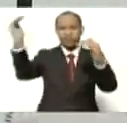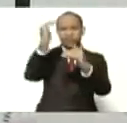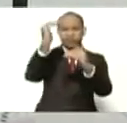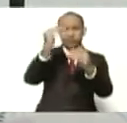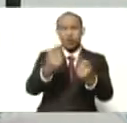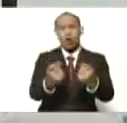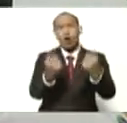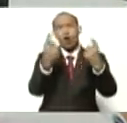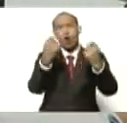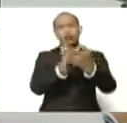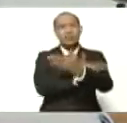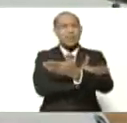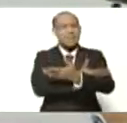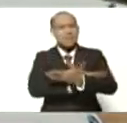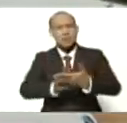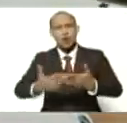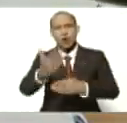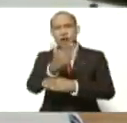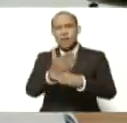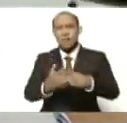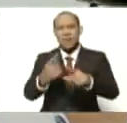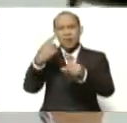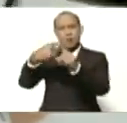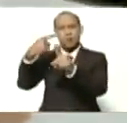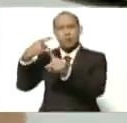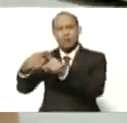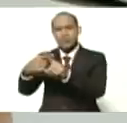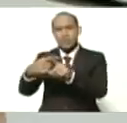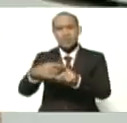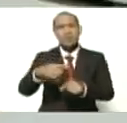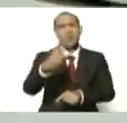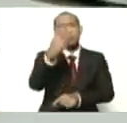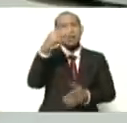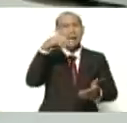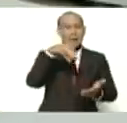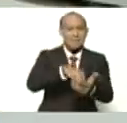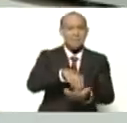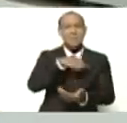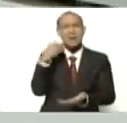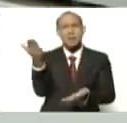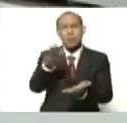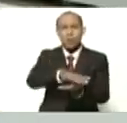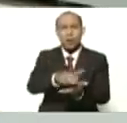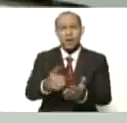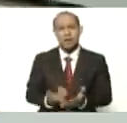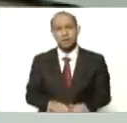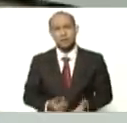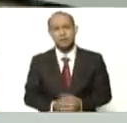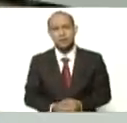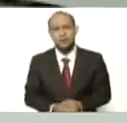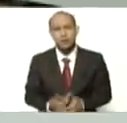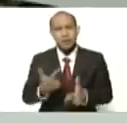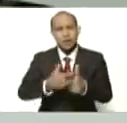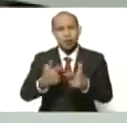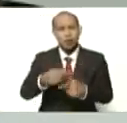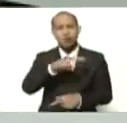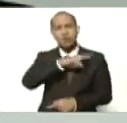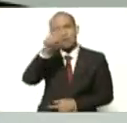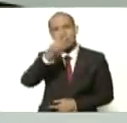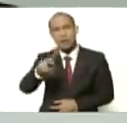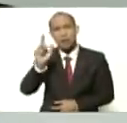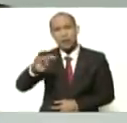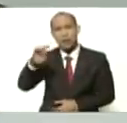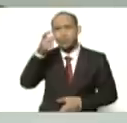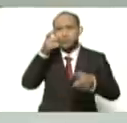casos y se aproxima a los 300.000 fallecidos es una amenaza para nuestra región pero también para el planeta